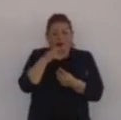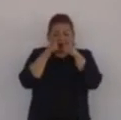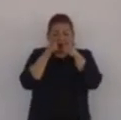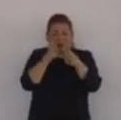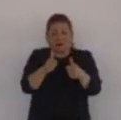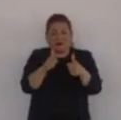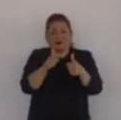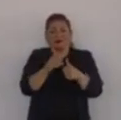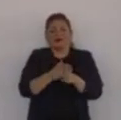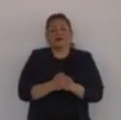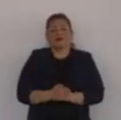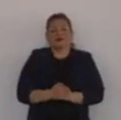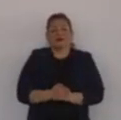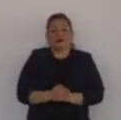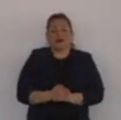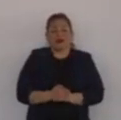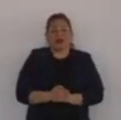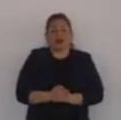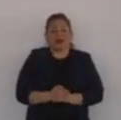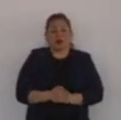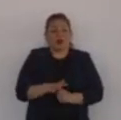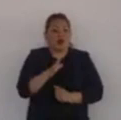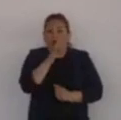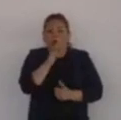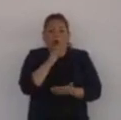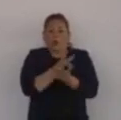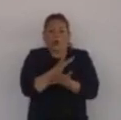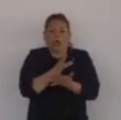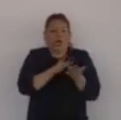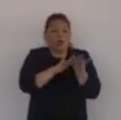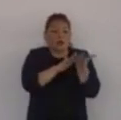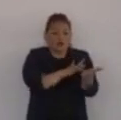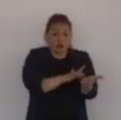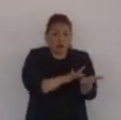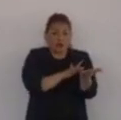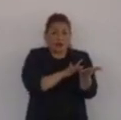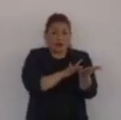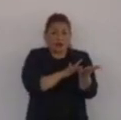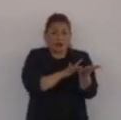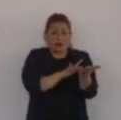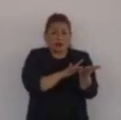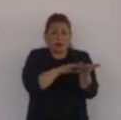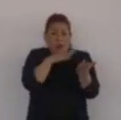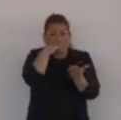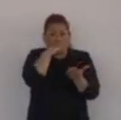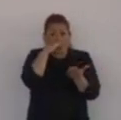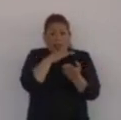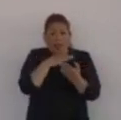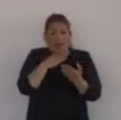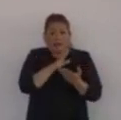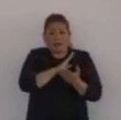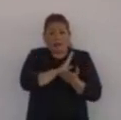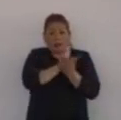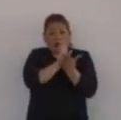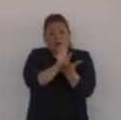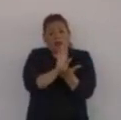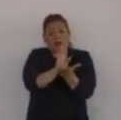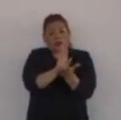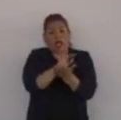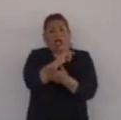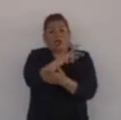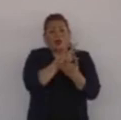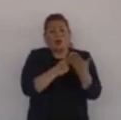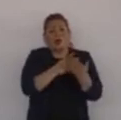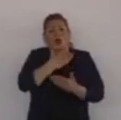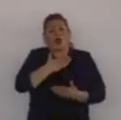atender que en efecto se estén realizando no solamente el apoyo de becas del bienestar, sino un programa de